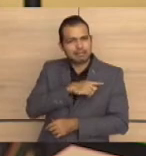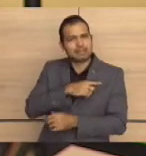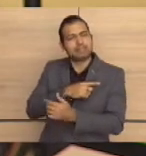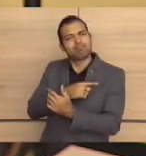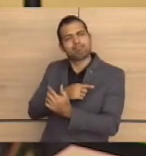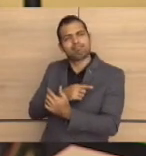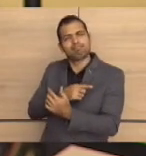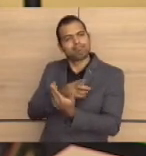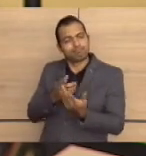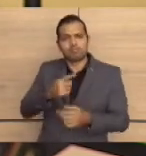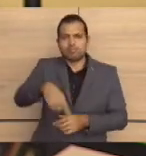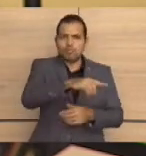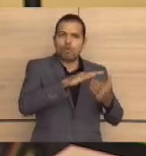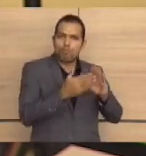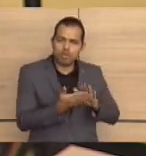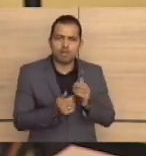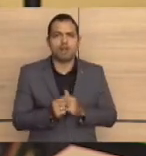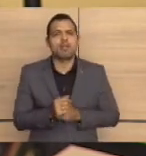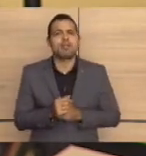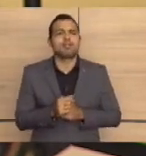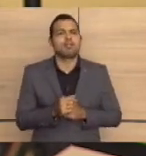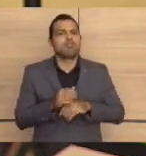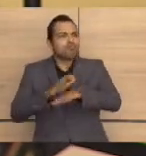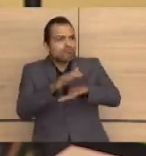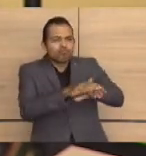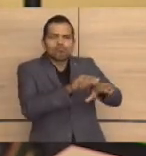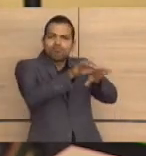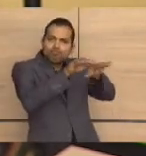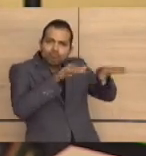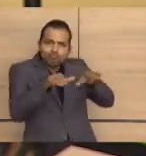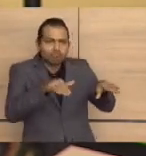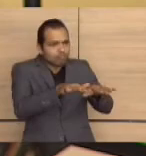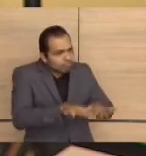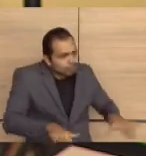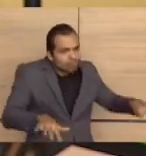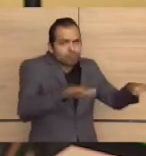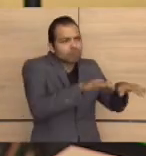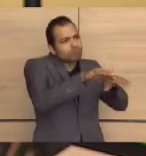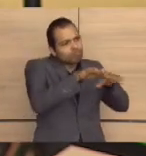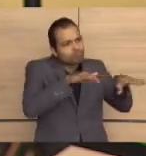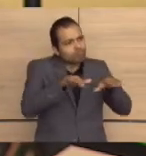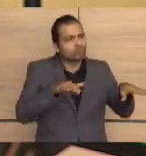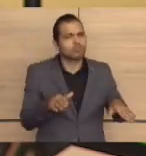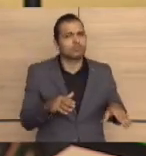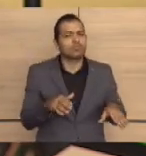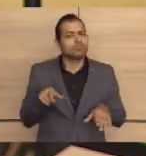a las comunidades y a quienes hacen y a quienes están dentro de ese territorio a replantear